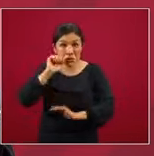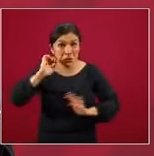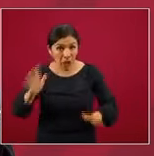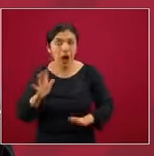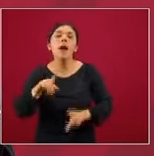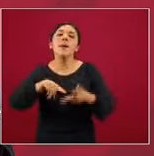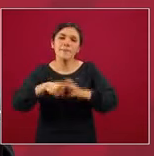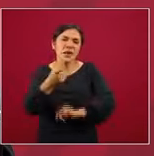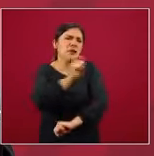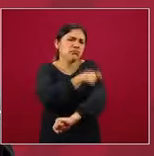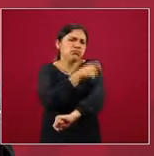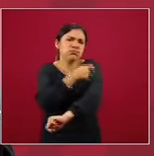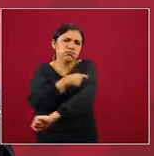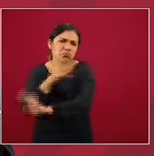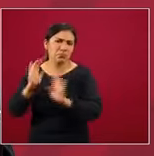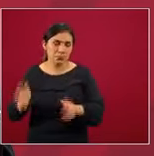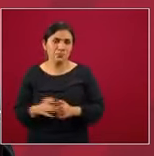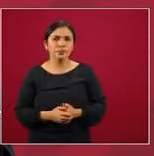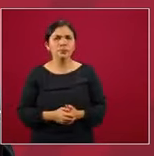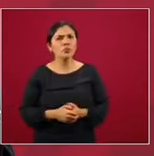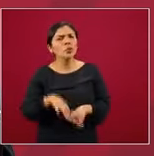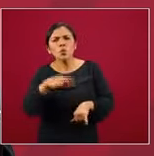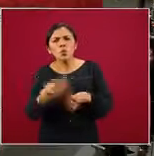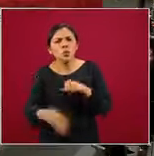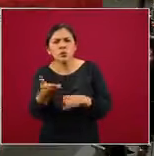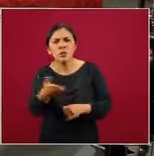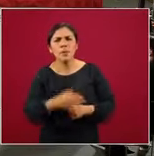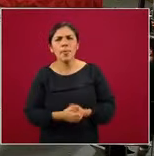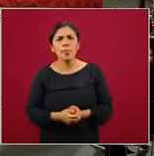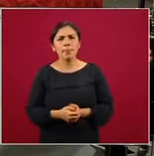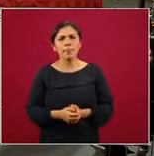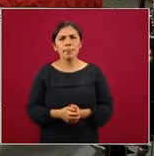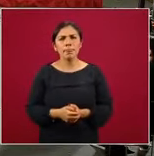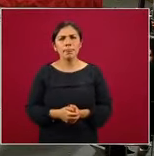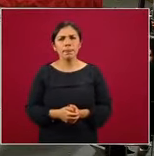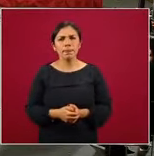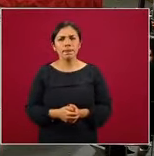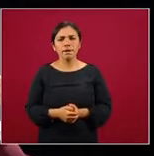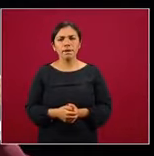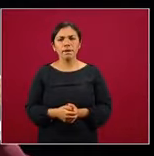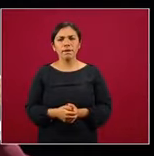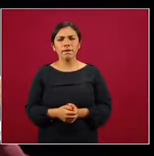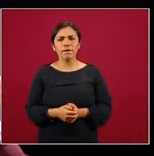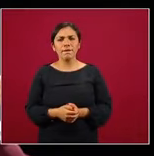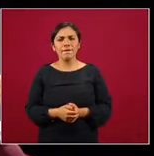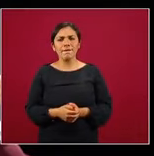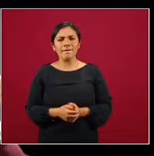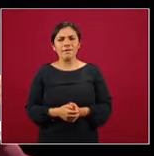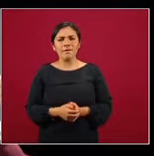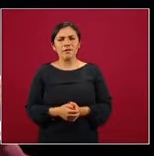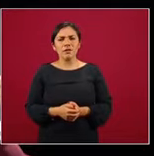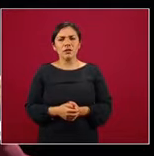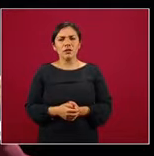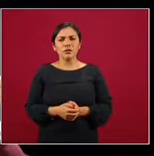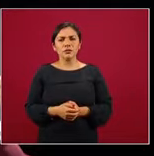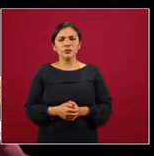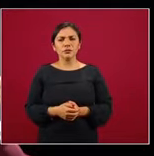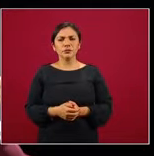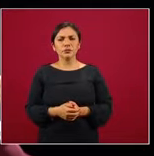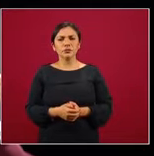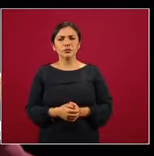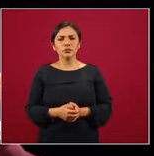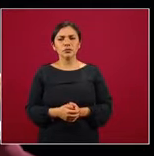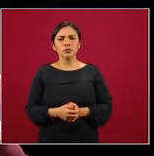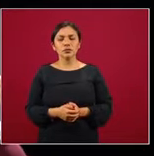empieza a utilizar. Y la última. Esta parte justamente del acceso que nos decía el exrector de la UNAM de